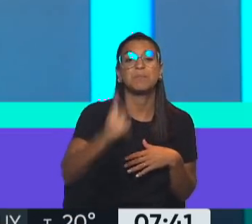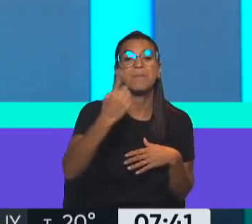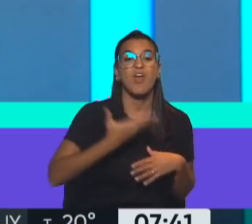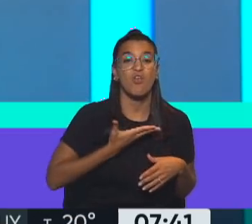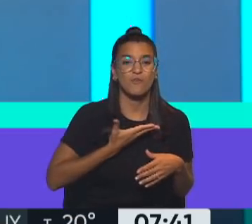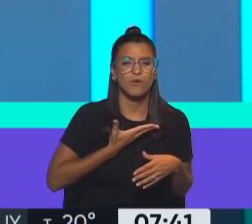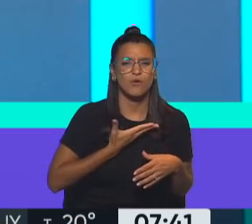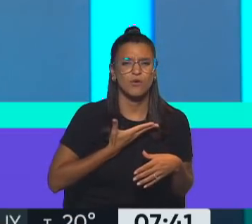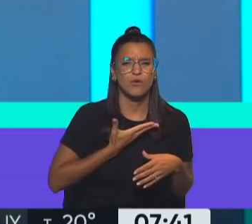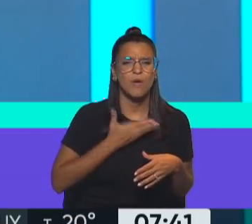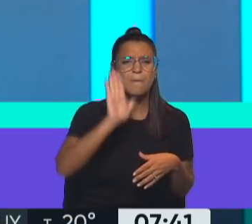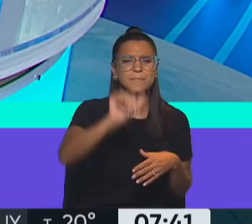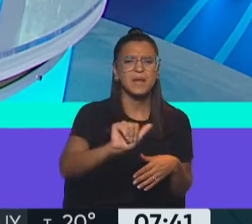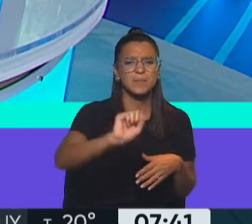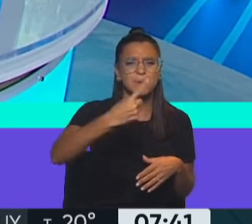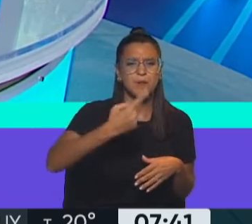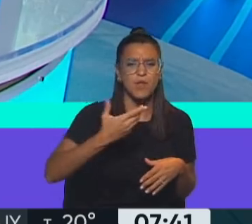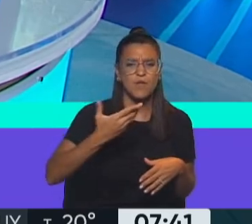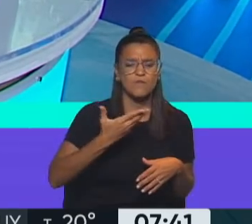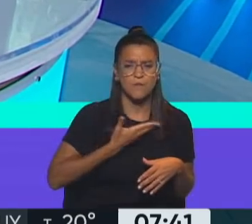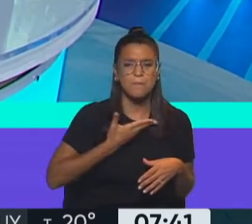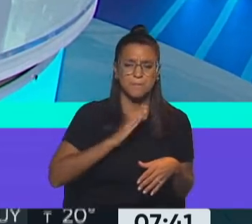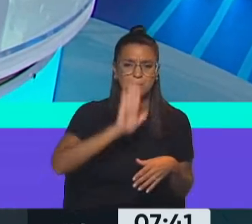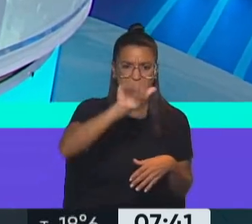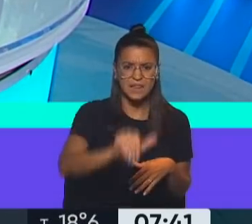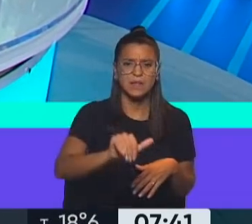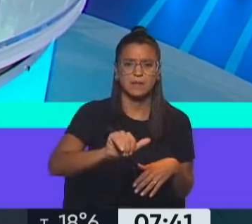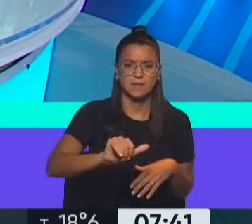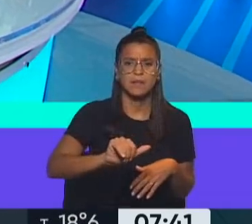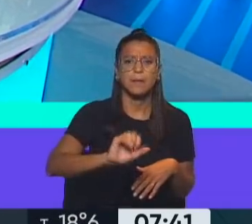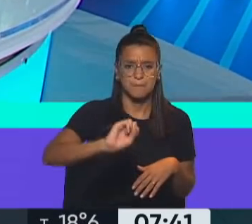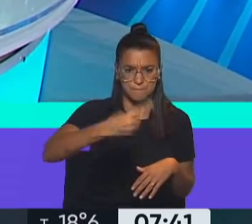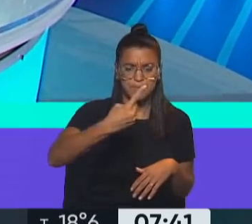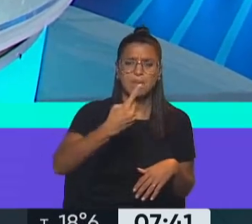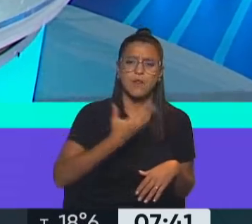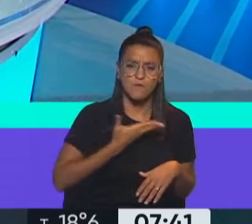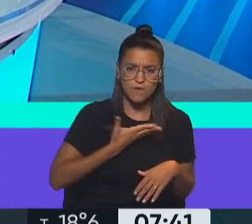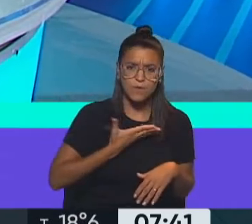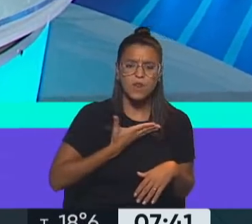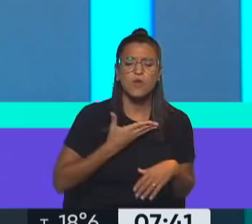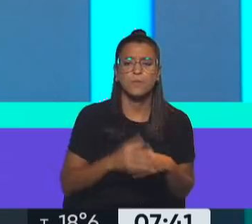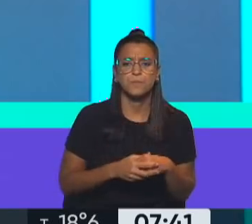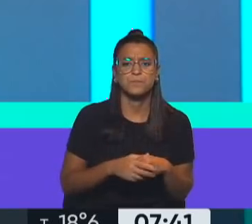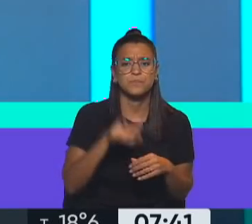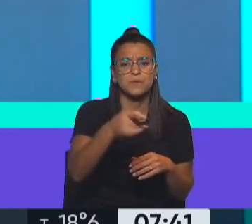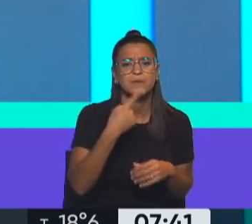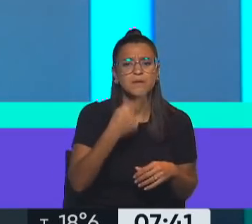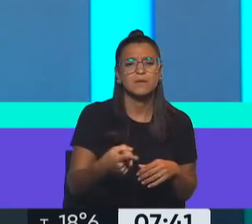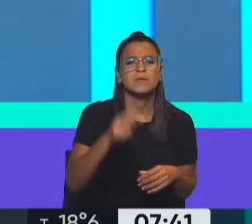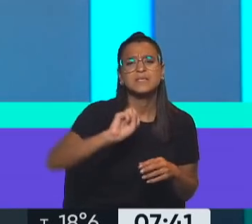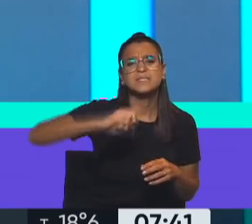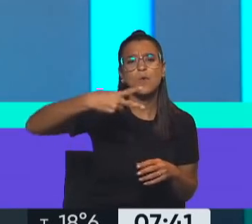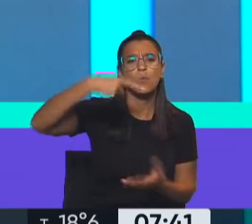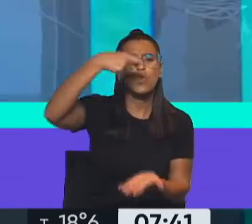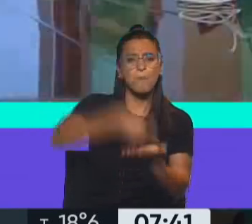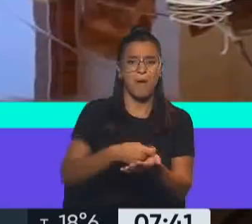febrero, martes 1 de febrero sería. Martes. Claro, luego lunes el 31, martes, sí, primero. Así es, sí. Tenés el segundo pago